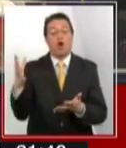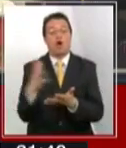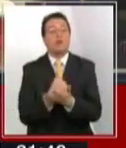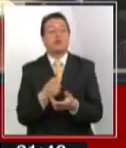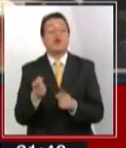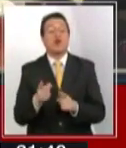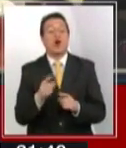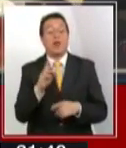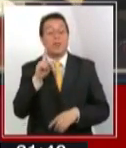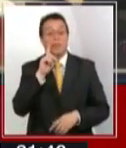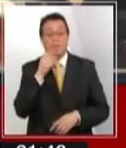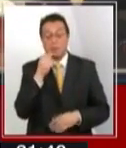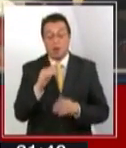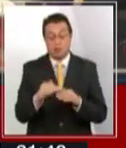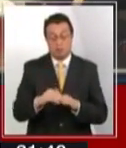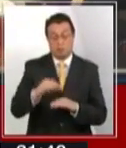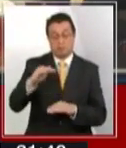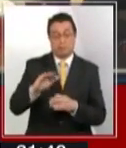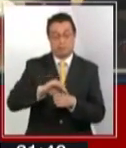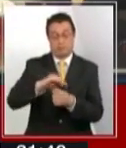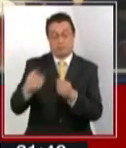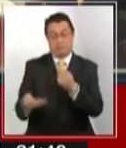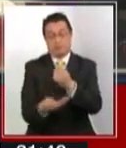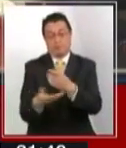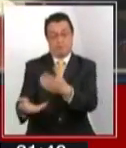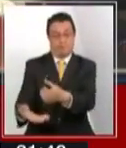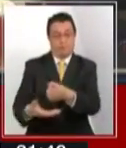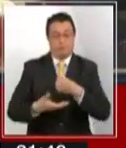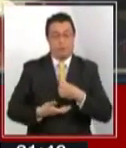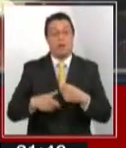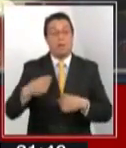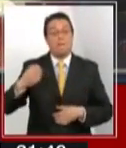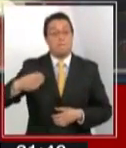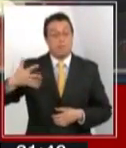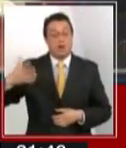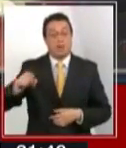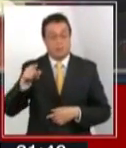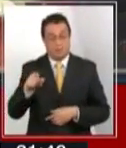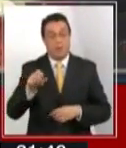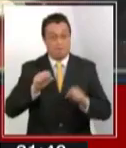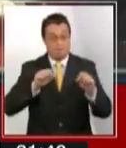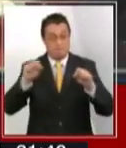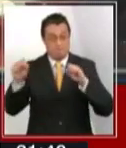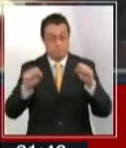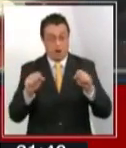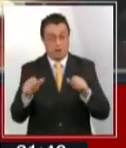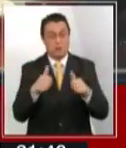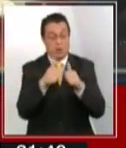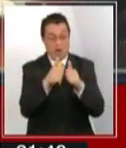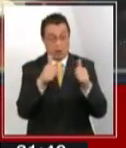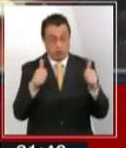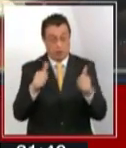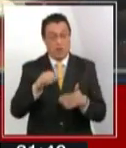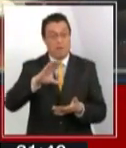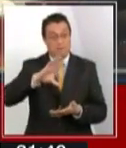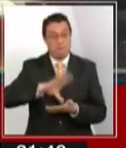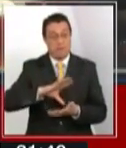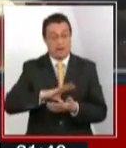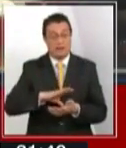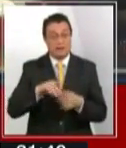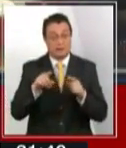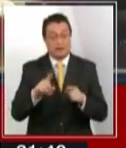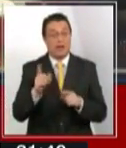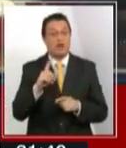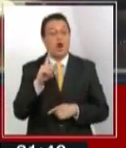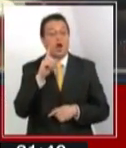tampoco recursos suficientes y que esto fuera prioridad. O sea, usted diría que entre los políticos, entre las autoridades del país, si es que esto no estaba en la